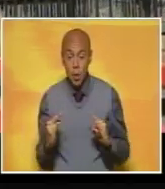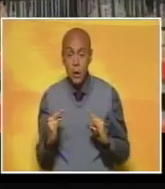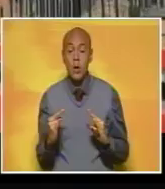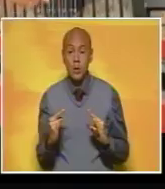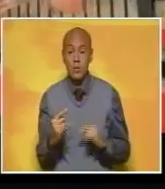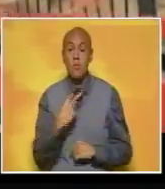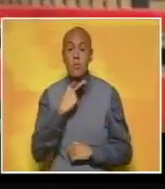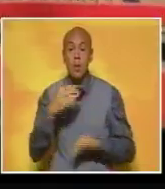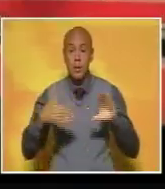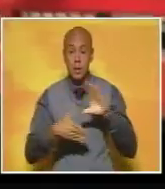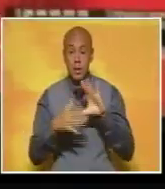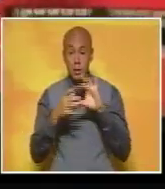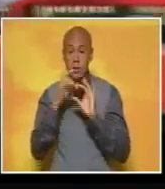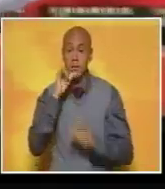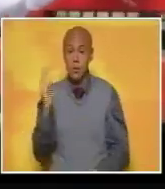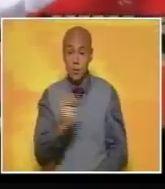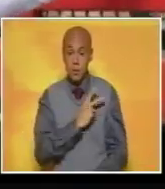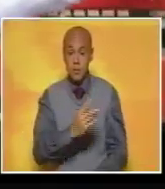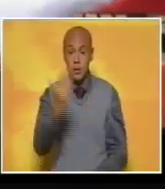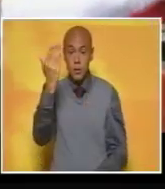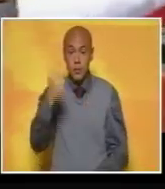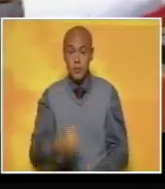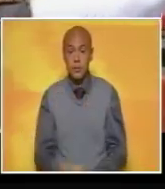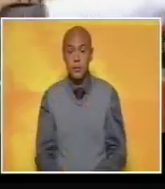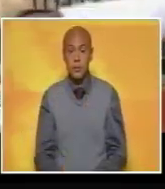José Pernalete, Voz de América, Miami.